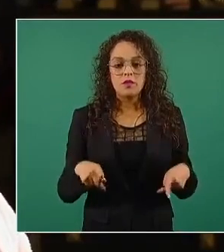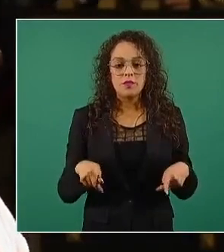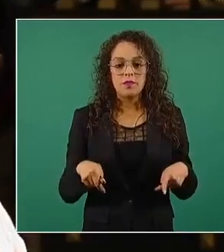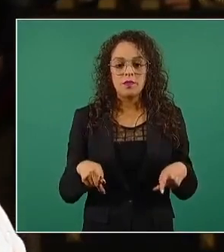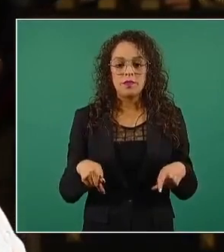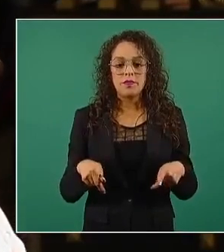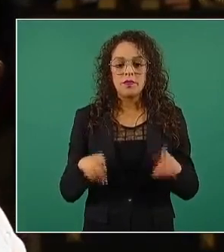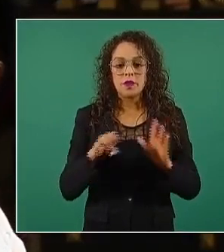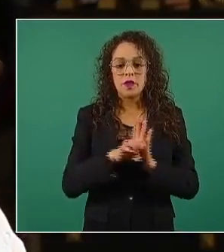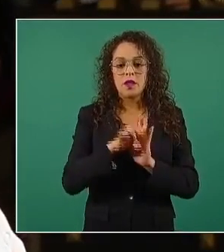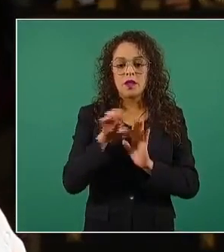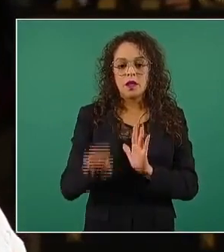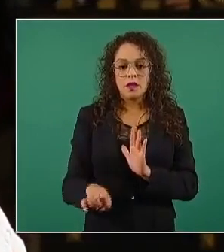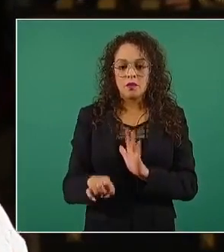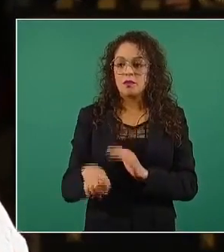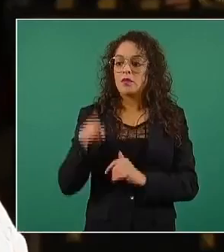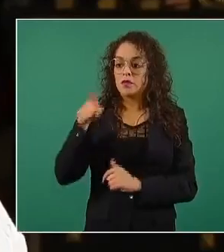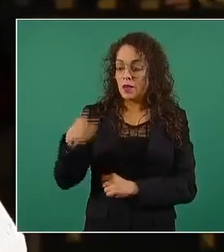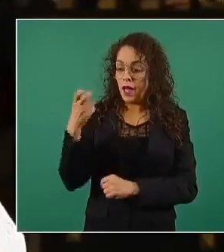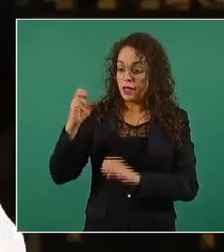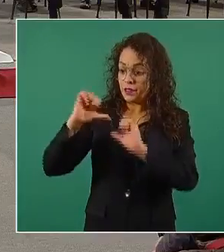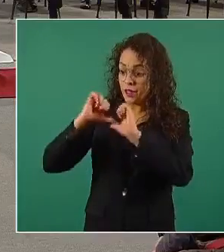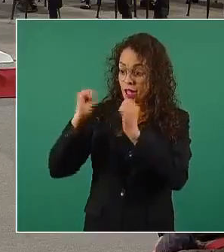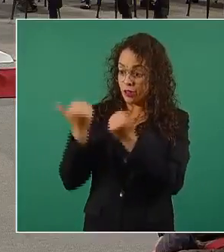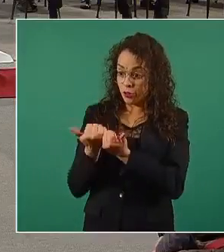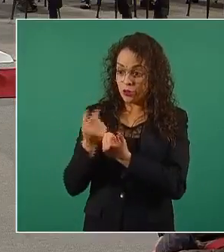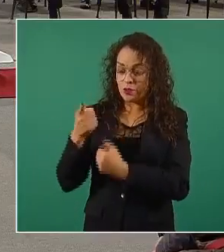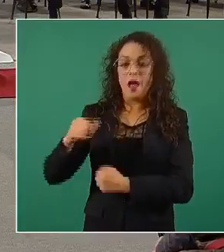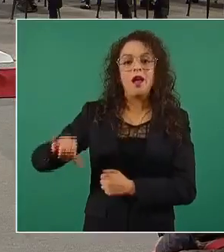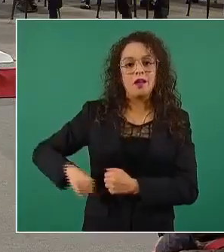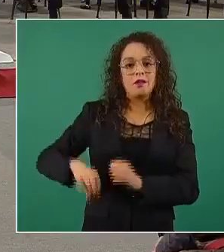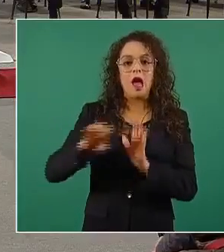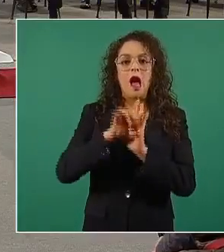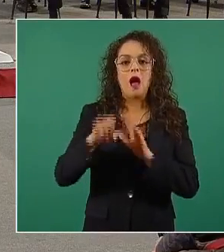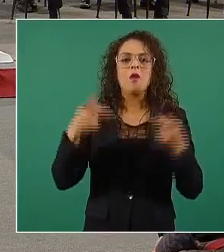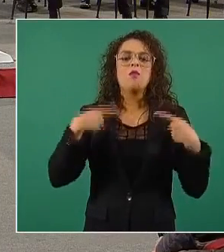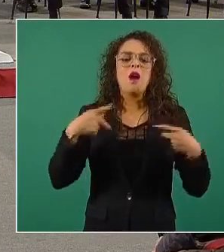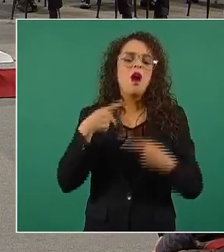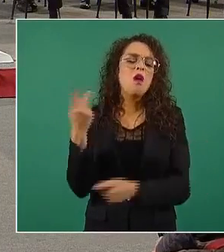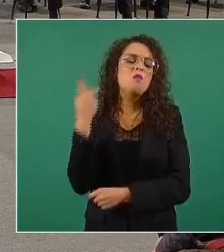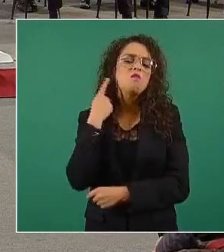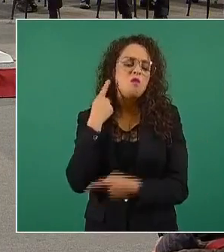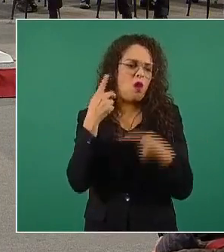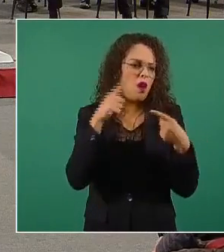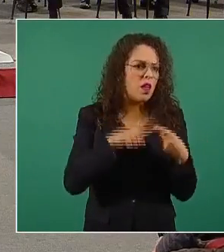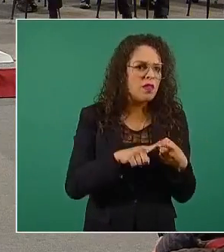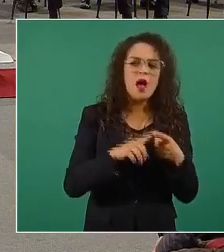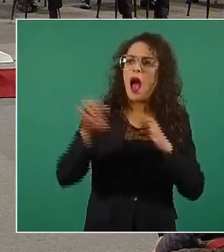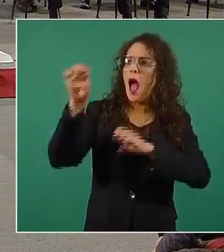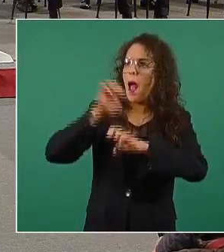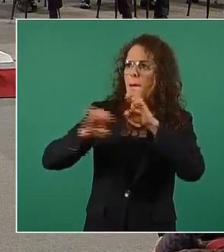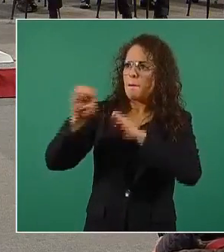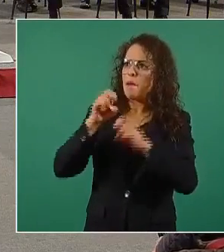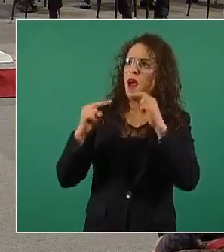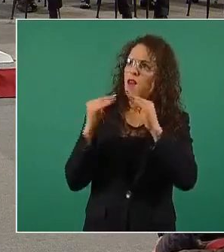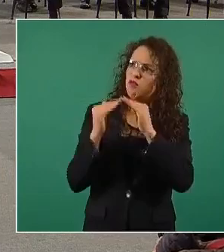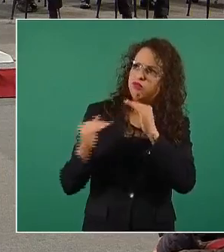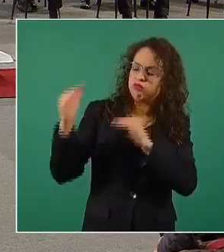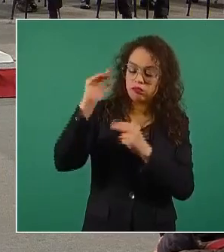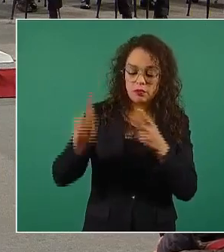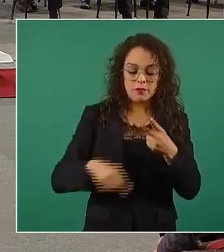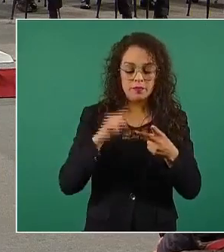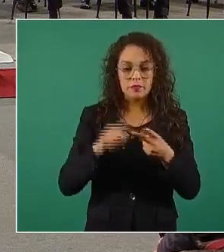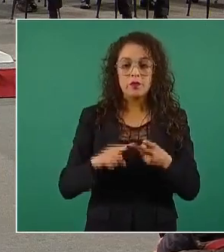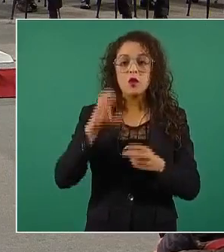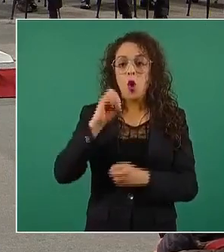interés para esta asociación secreta, como son políticos y son empresarios y son los propios miembros